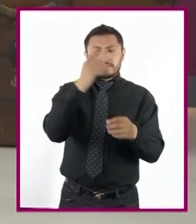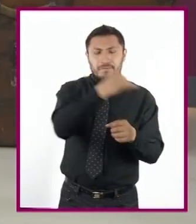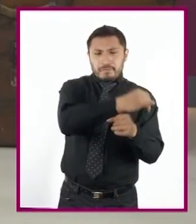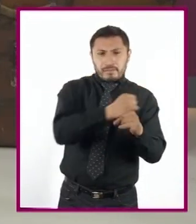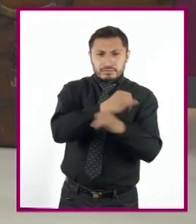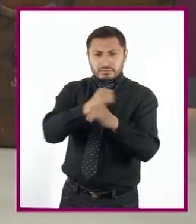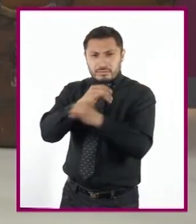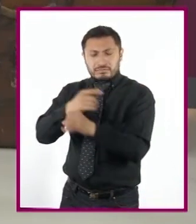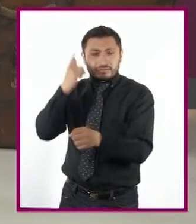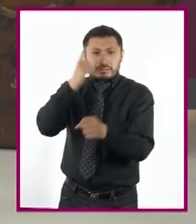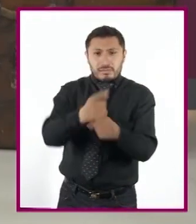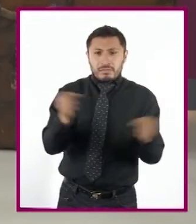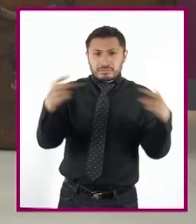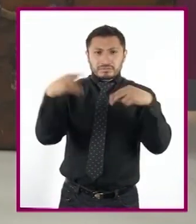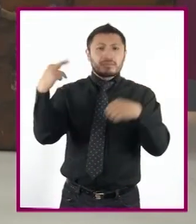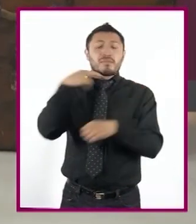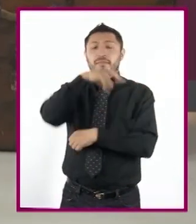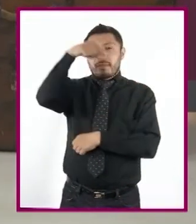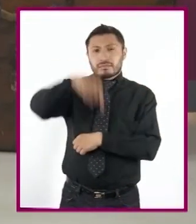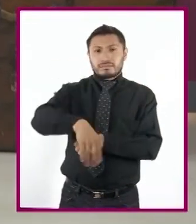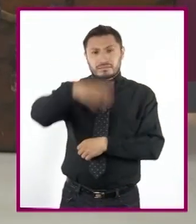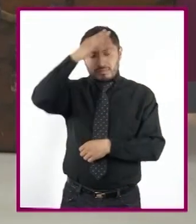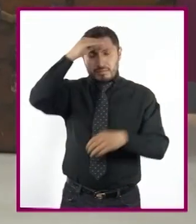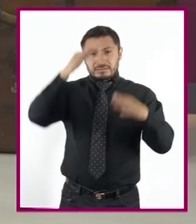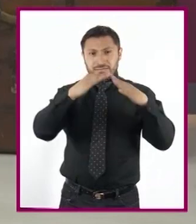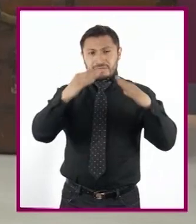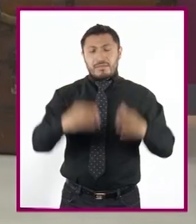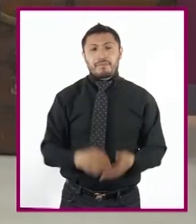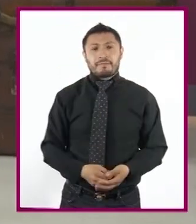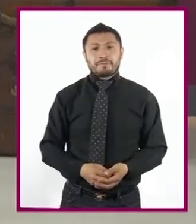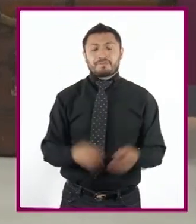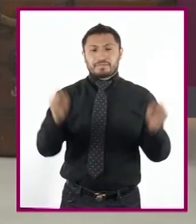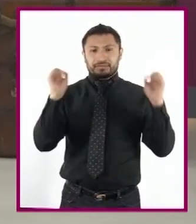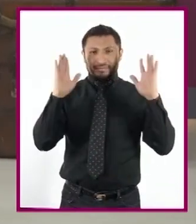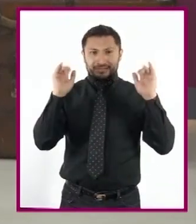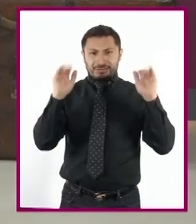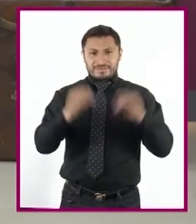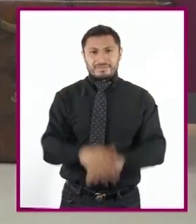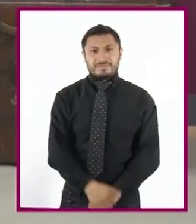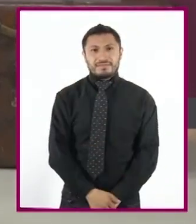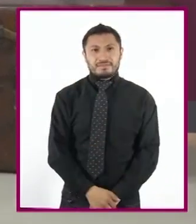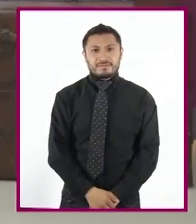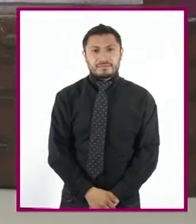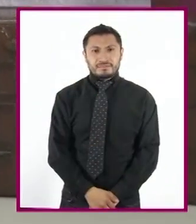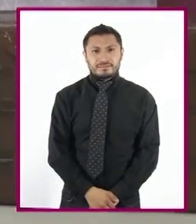y descubrir. Así que nos vemos pronto aquí en Aprende en Casa. Hasta la próxima.